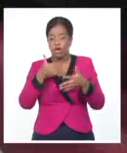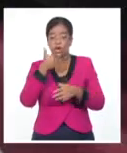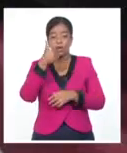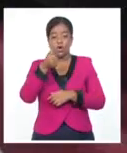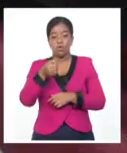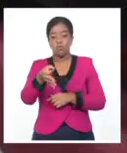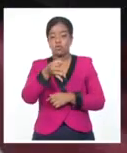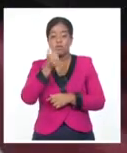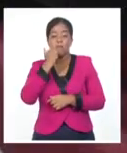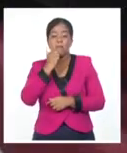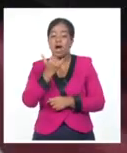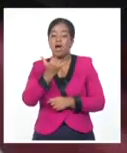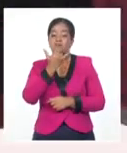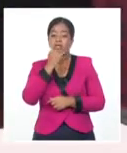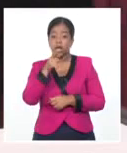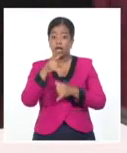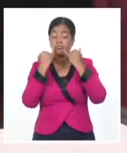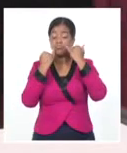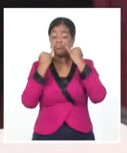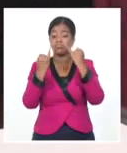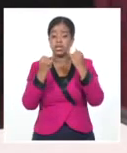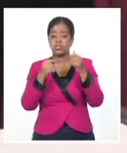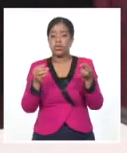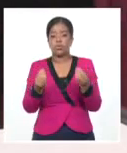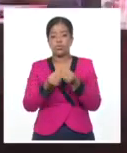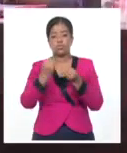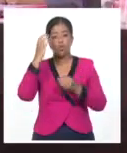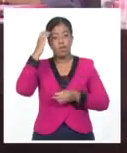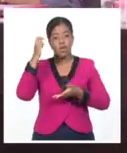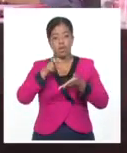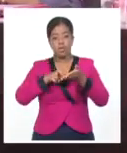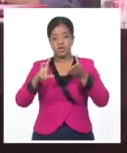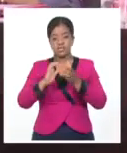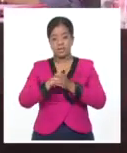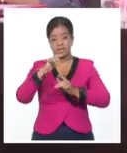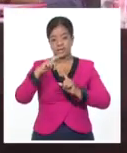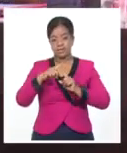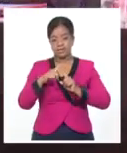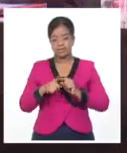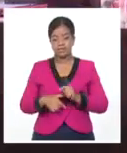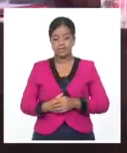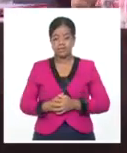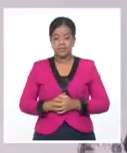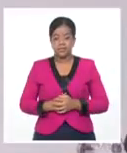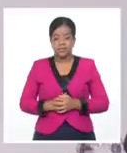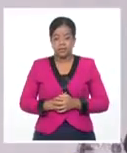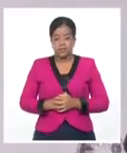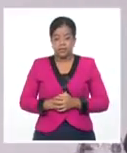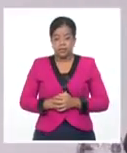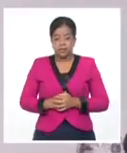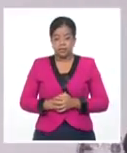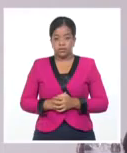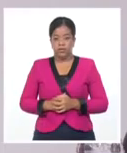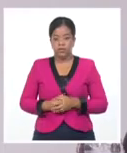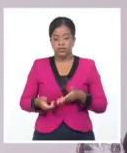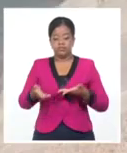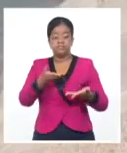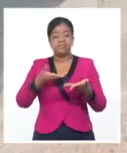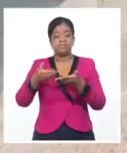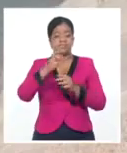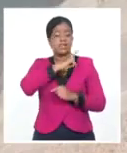la viceprimera ministra, acompañada por el gobernador de la provincia, Mario Sabines Lorenzo. En intercambio con directivos del